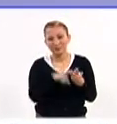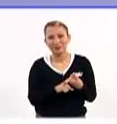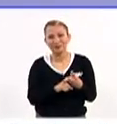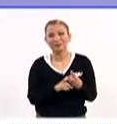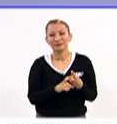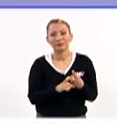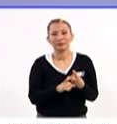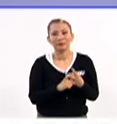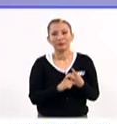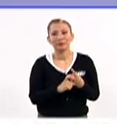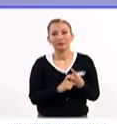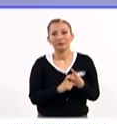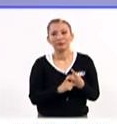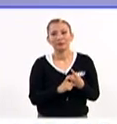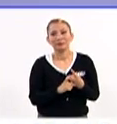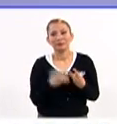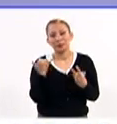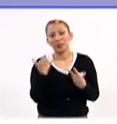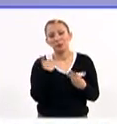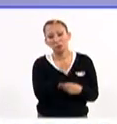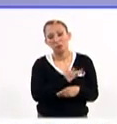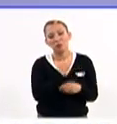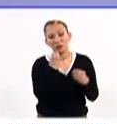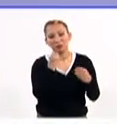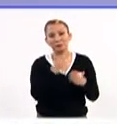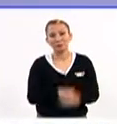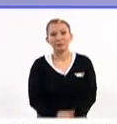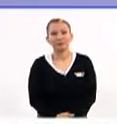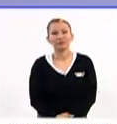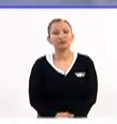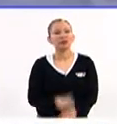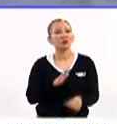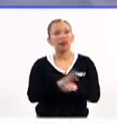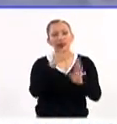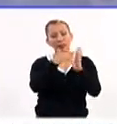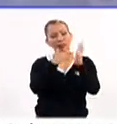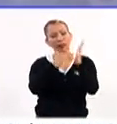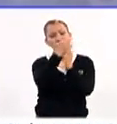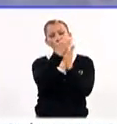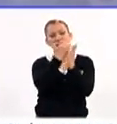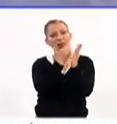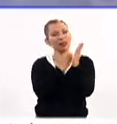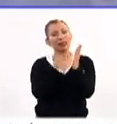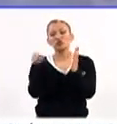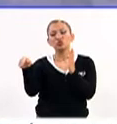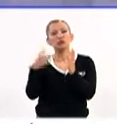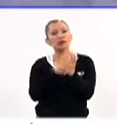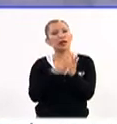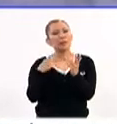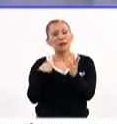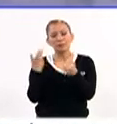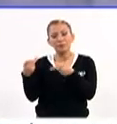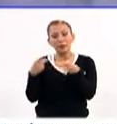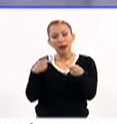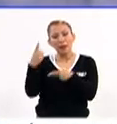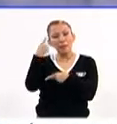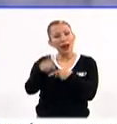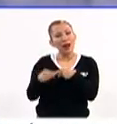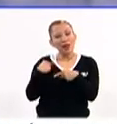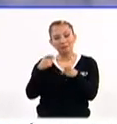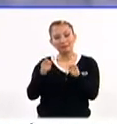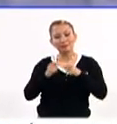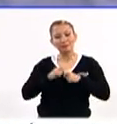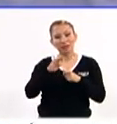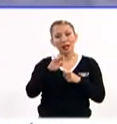comida y me ha gustado mucho. ¿Cuáles son los requisitos que normalmente uno tiene que completar para poder